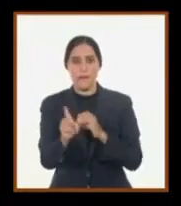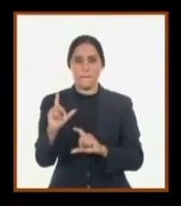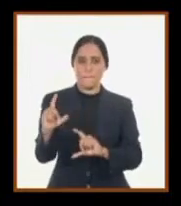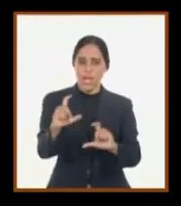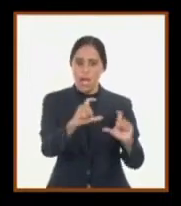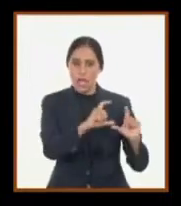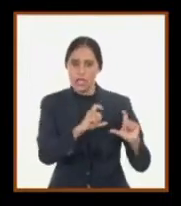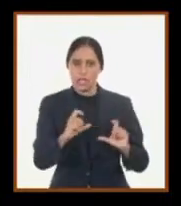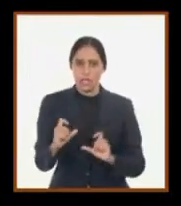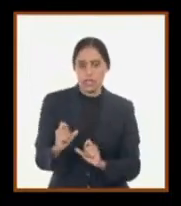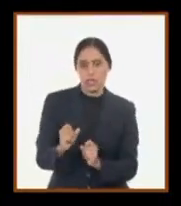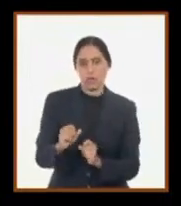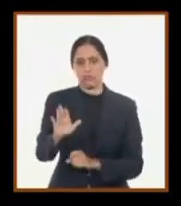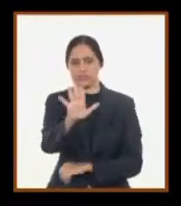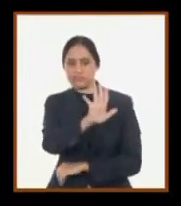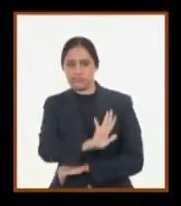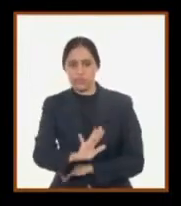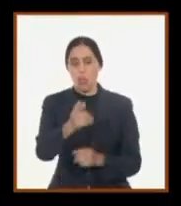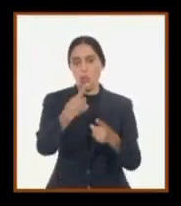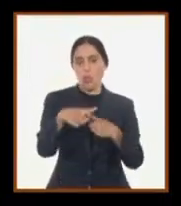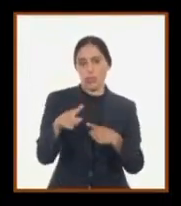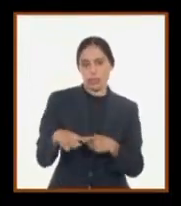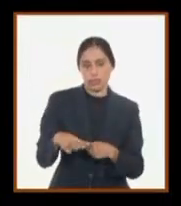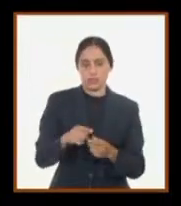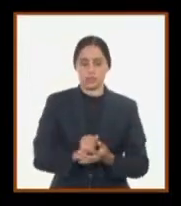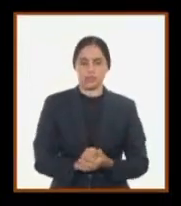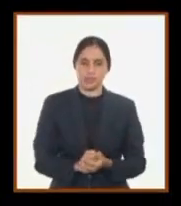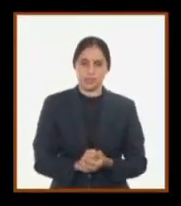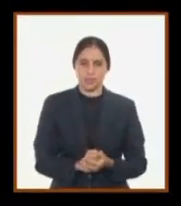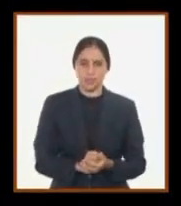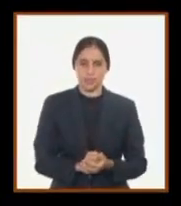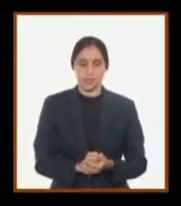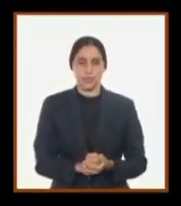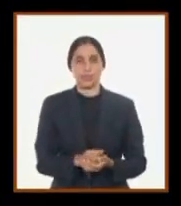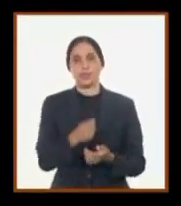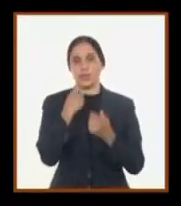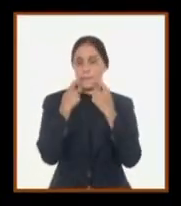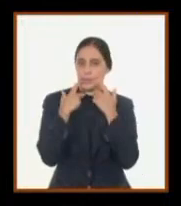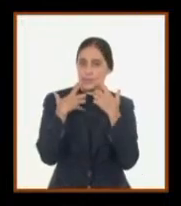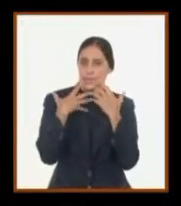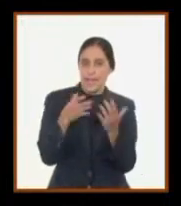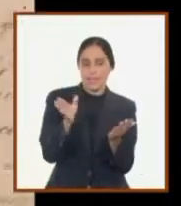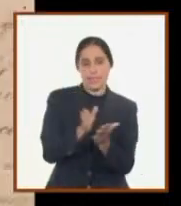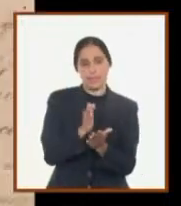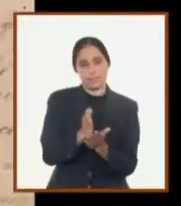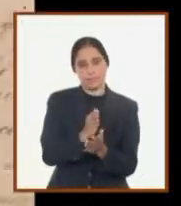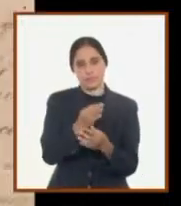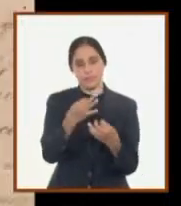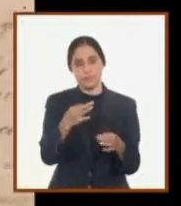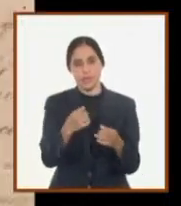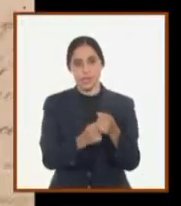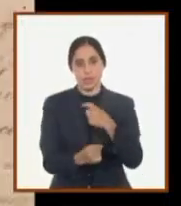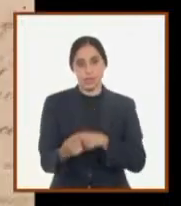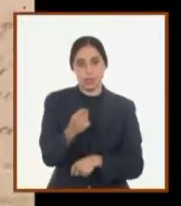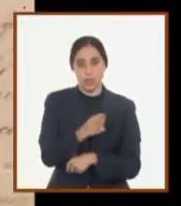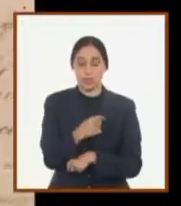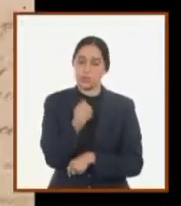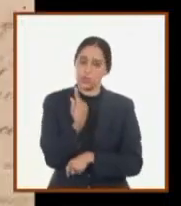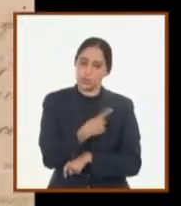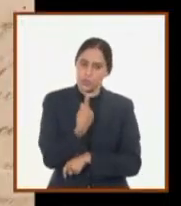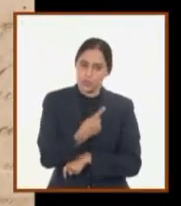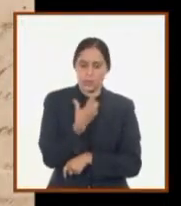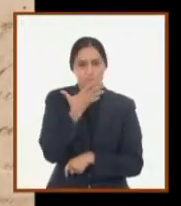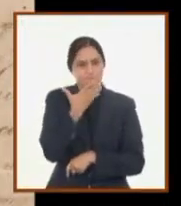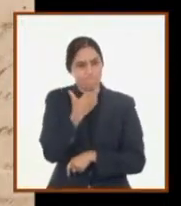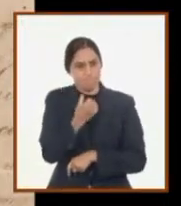es un libro muy completo est también bueno la palabra empeñada también de betto Norma hay un libro que nosotros queremos mucho y